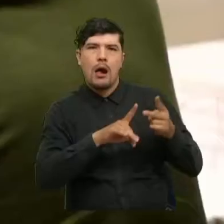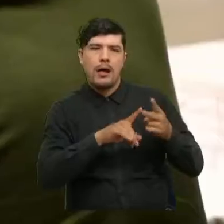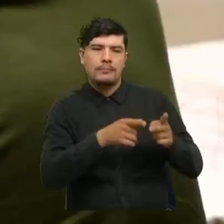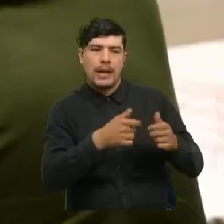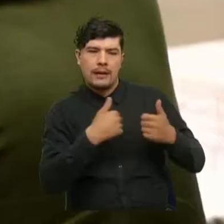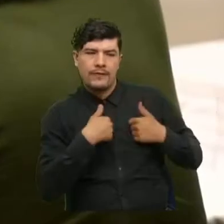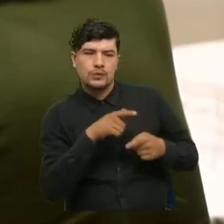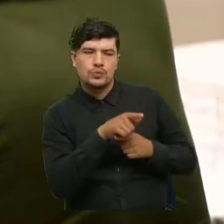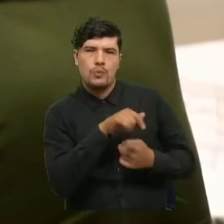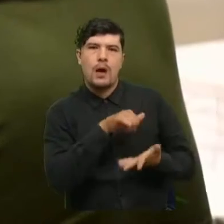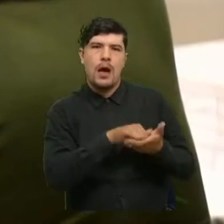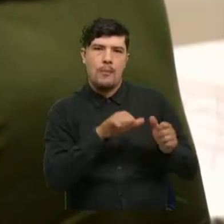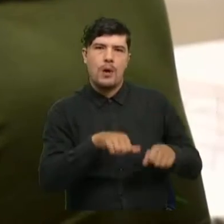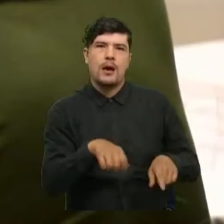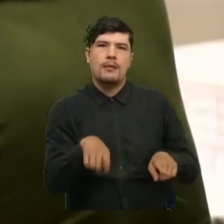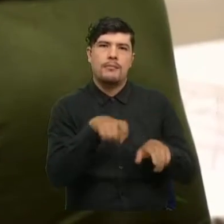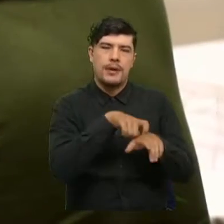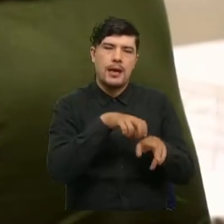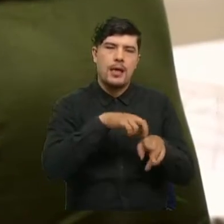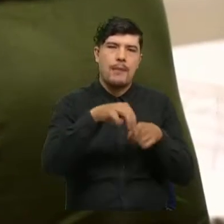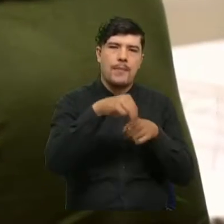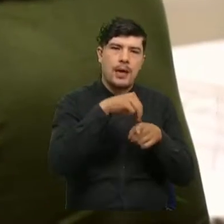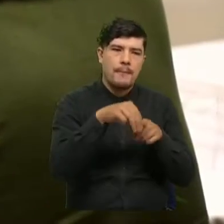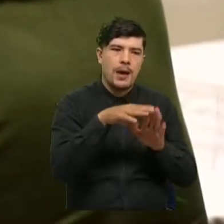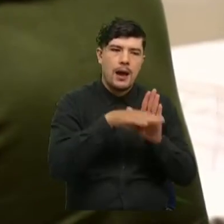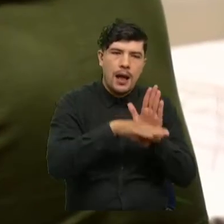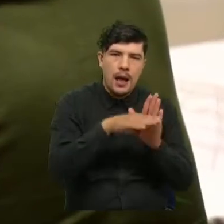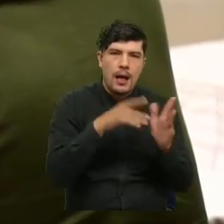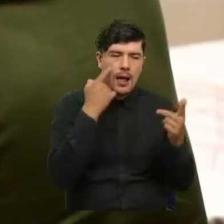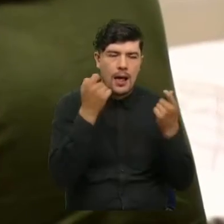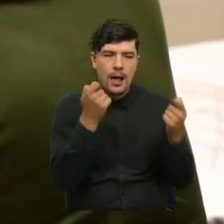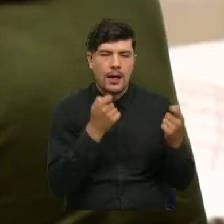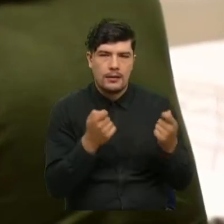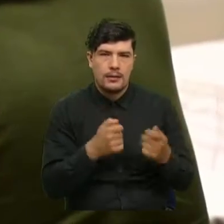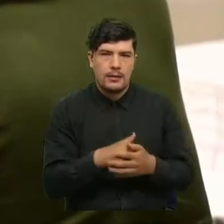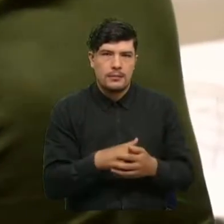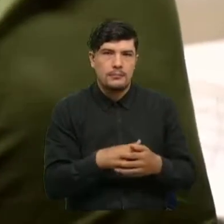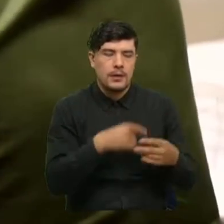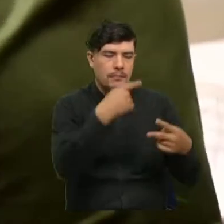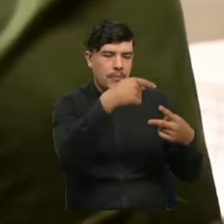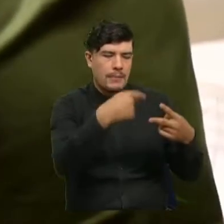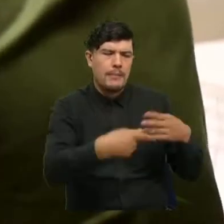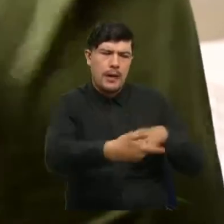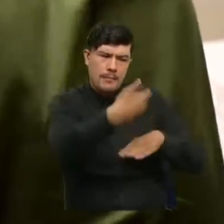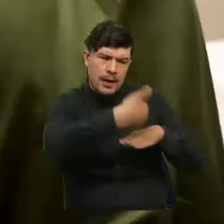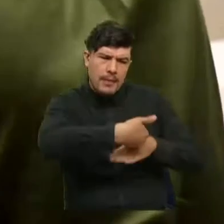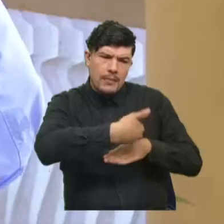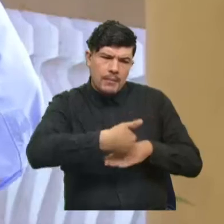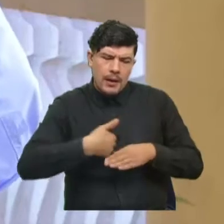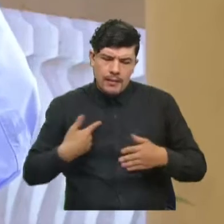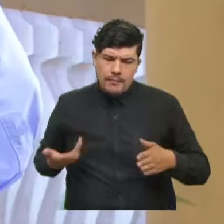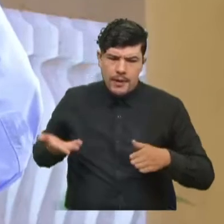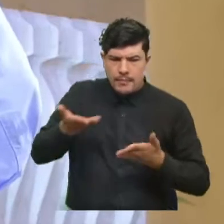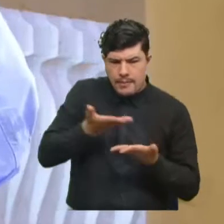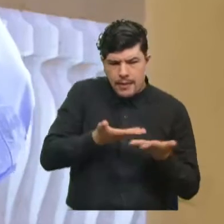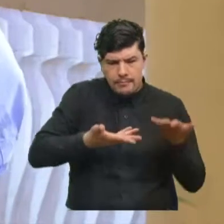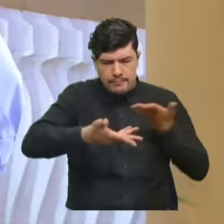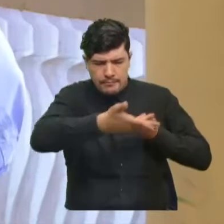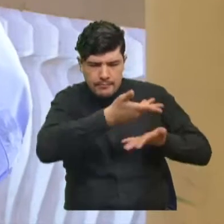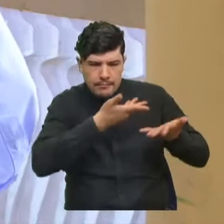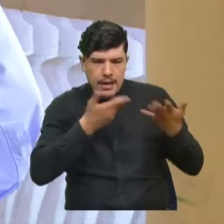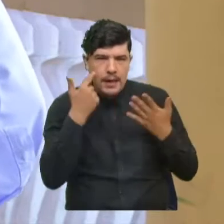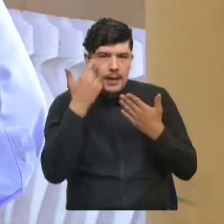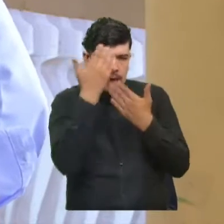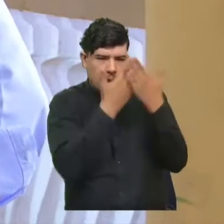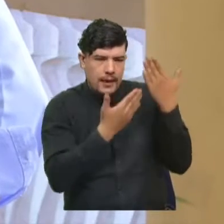que también se le facilite entonces estamos buscando dando soluciones no sólo escucharlos sino también hacer planteamientos si corresponden desde lo local